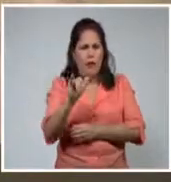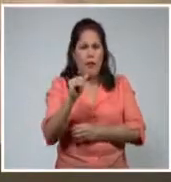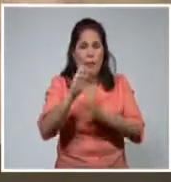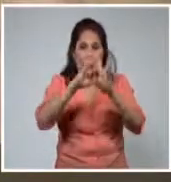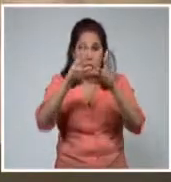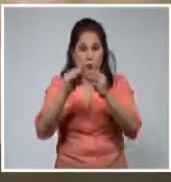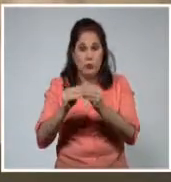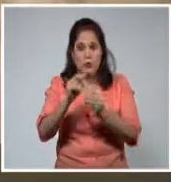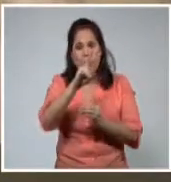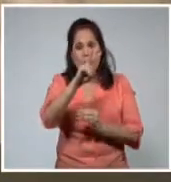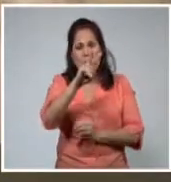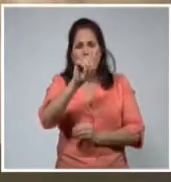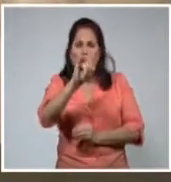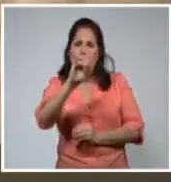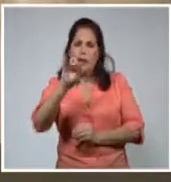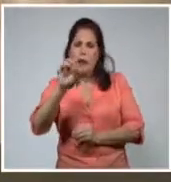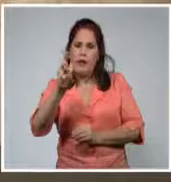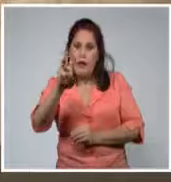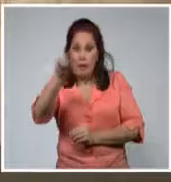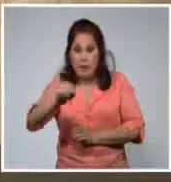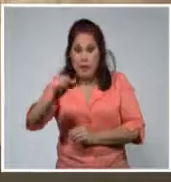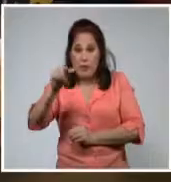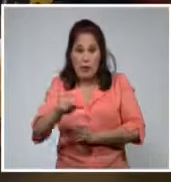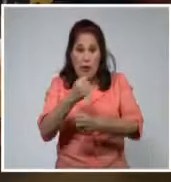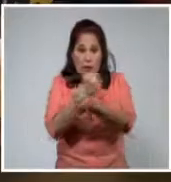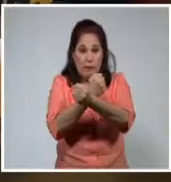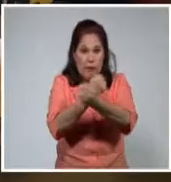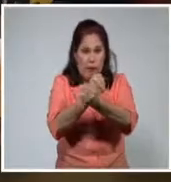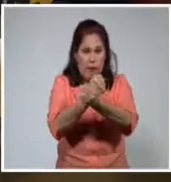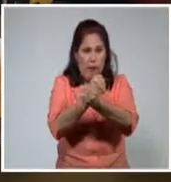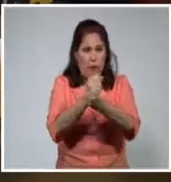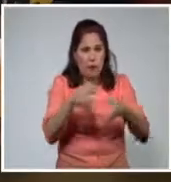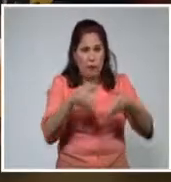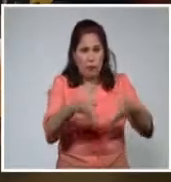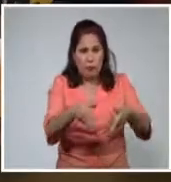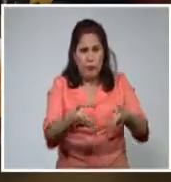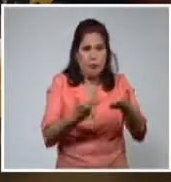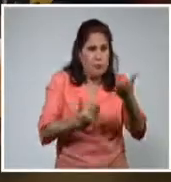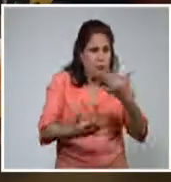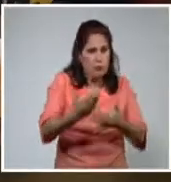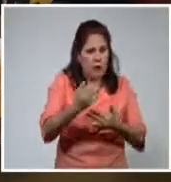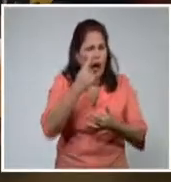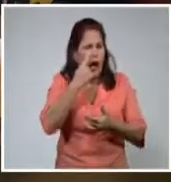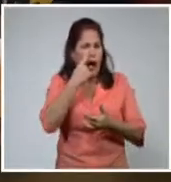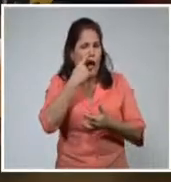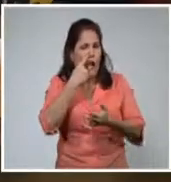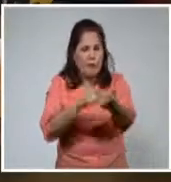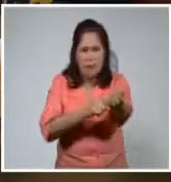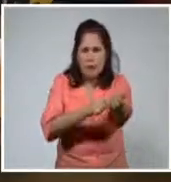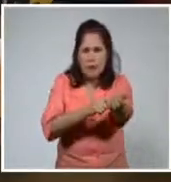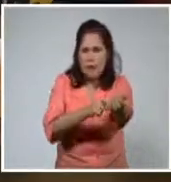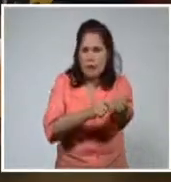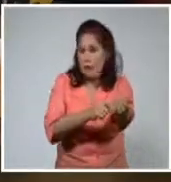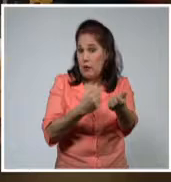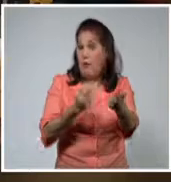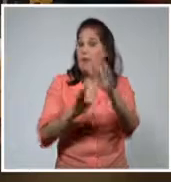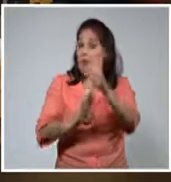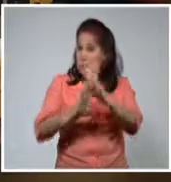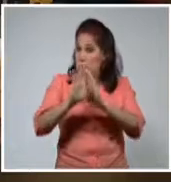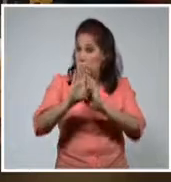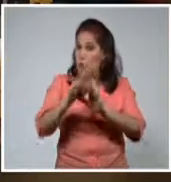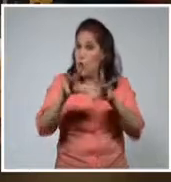total de 263 restos óseos. Esta amplia información genética permitió el desarrollo de